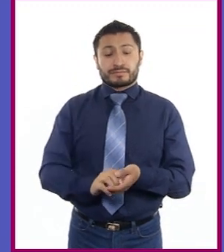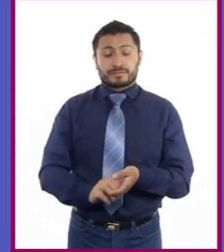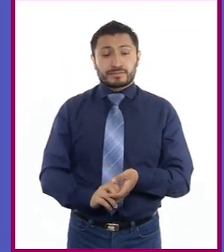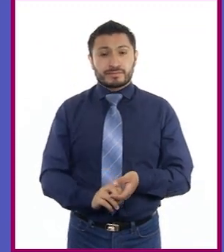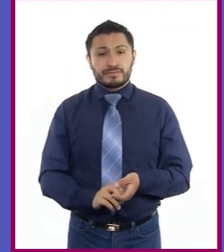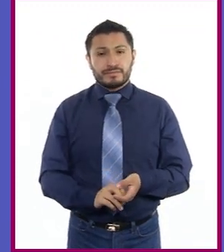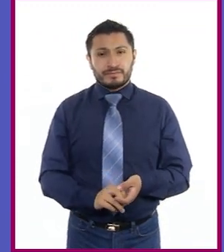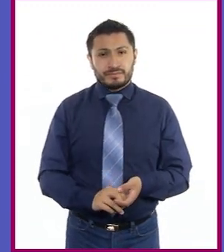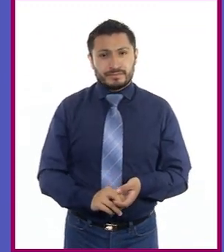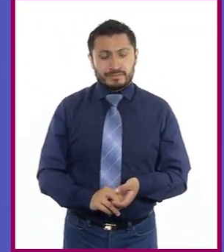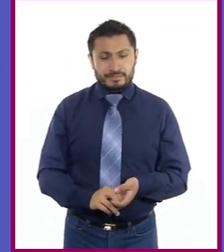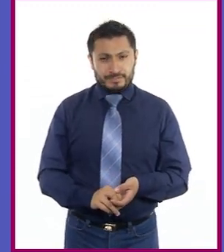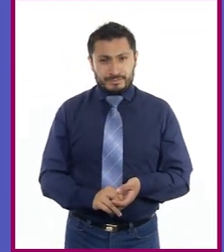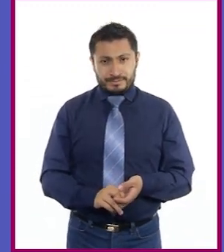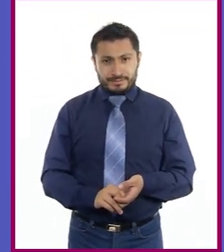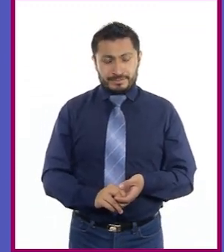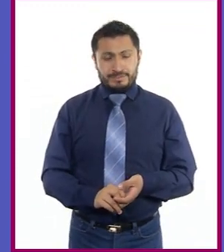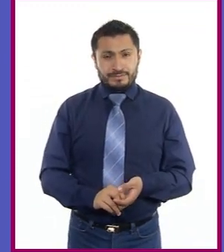4.